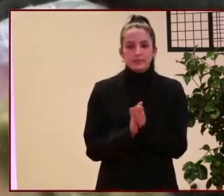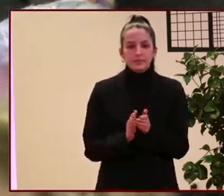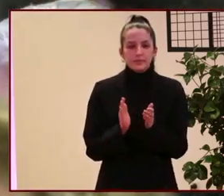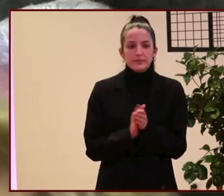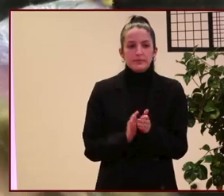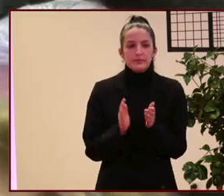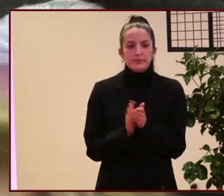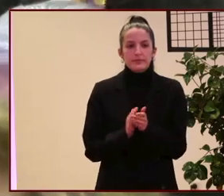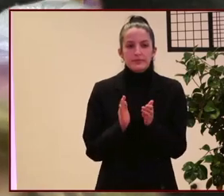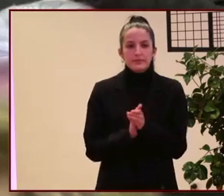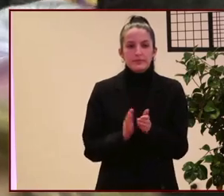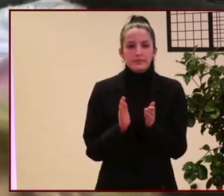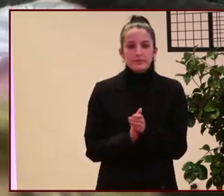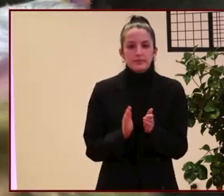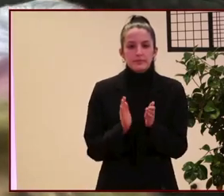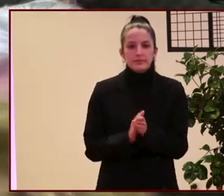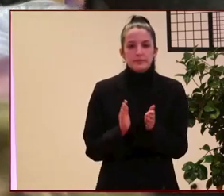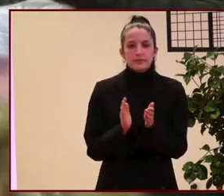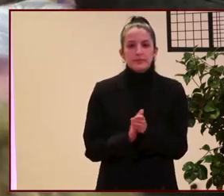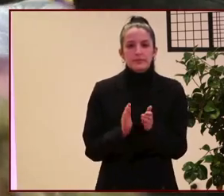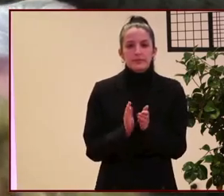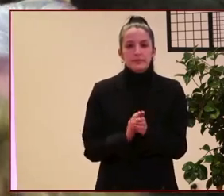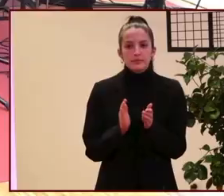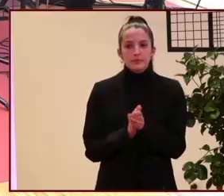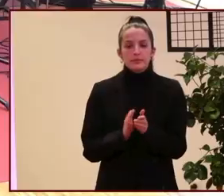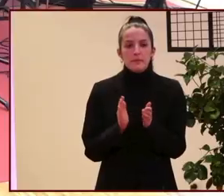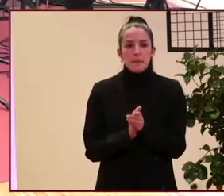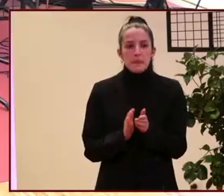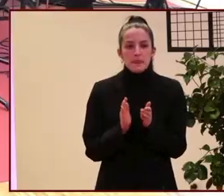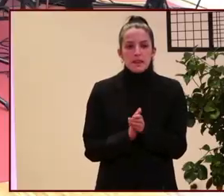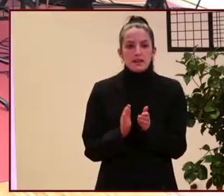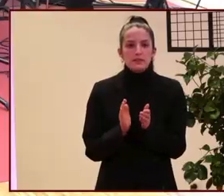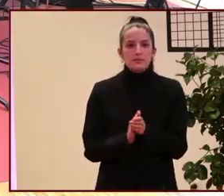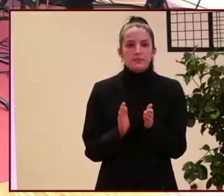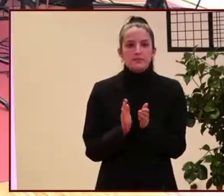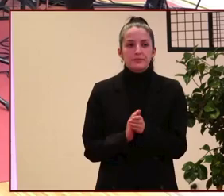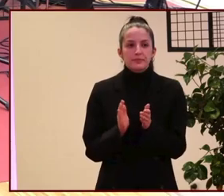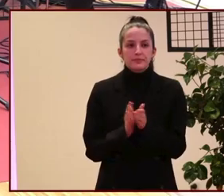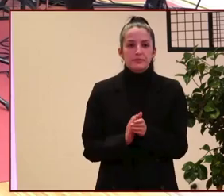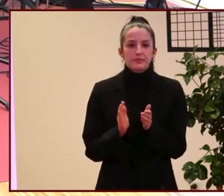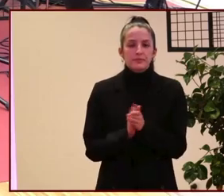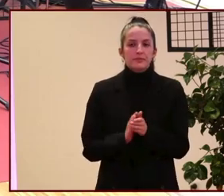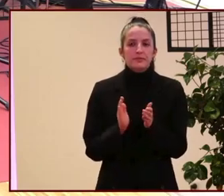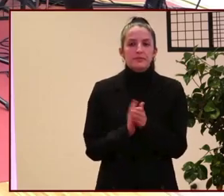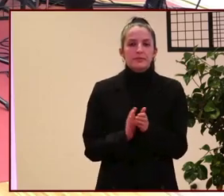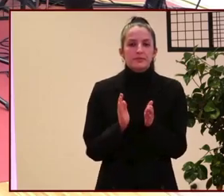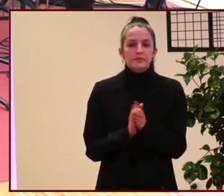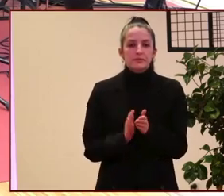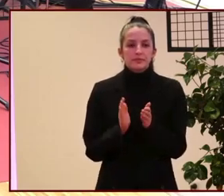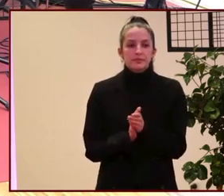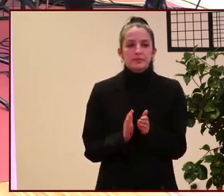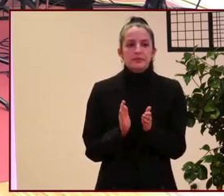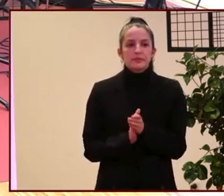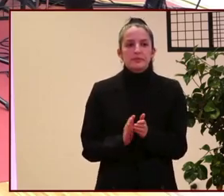amor carolina con paul vas a bailar cualquier se levanta saya y es muy mala de bailar no hay